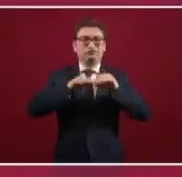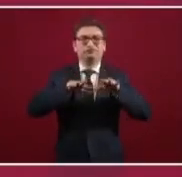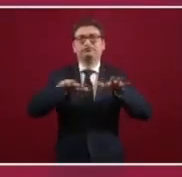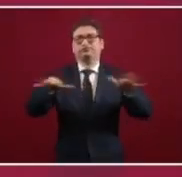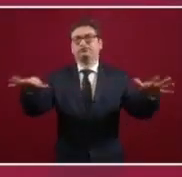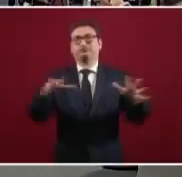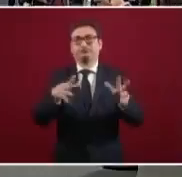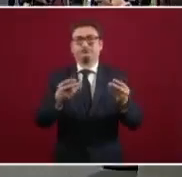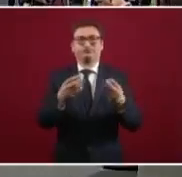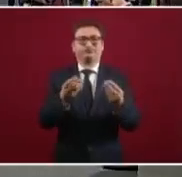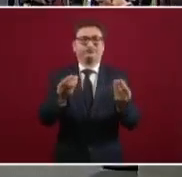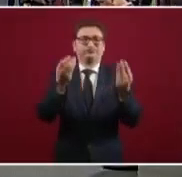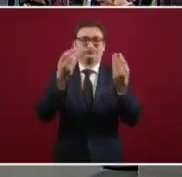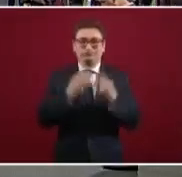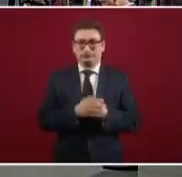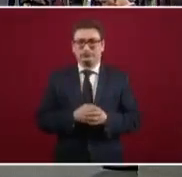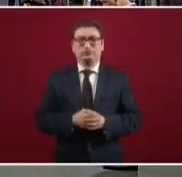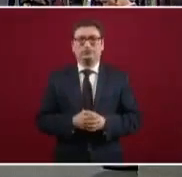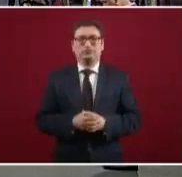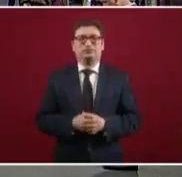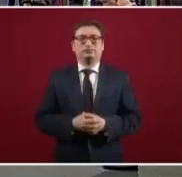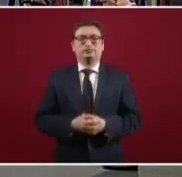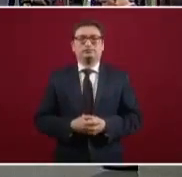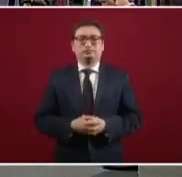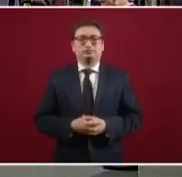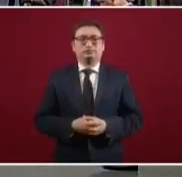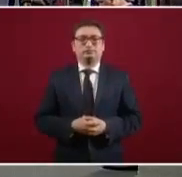como se multiplican los medios